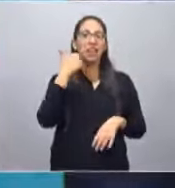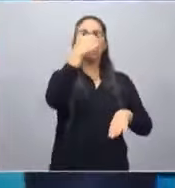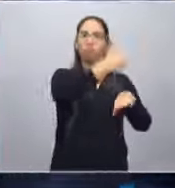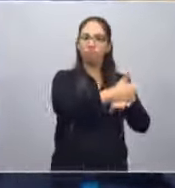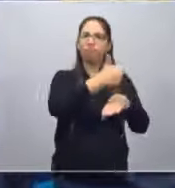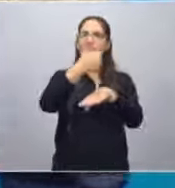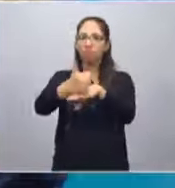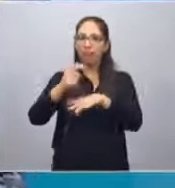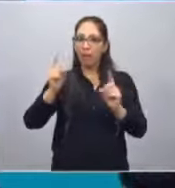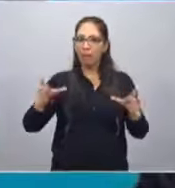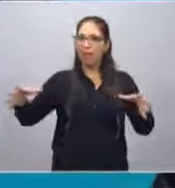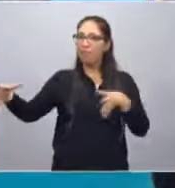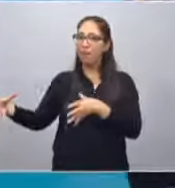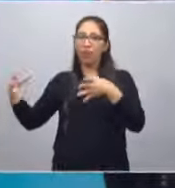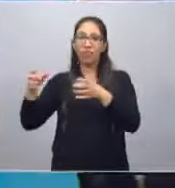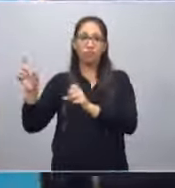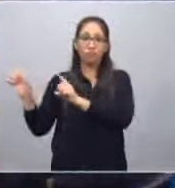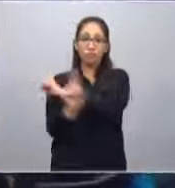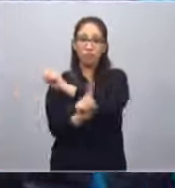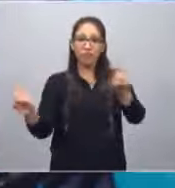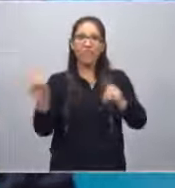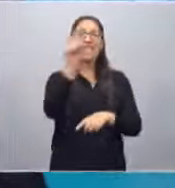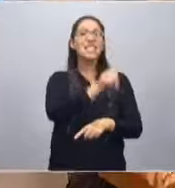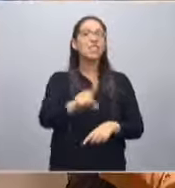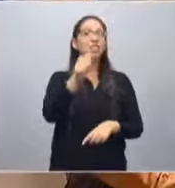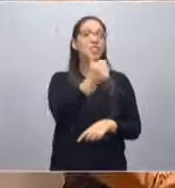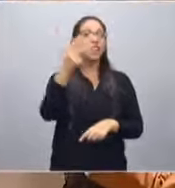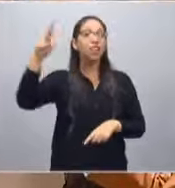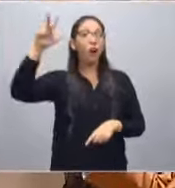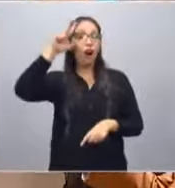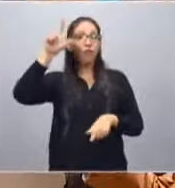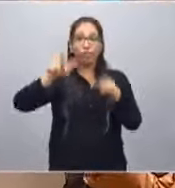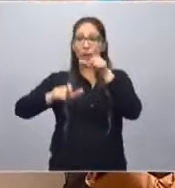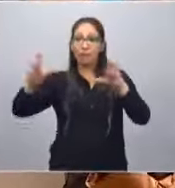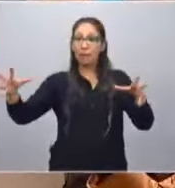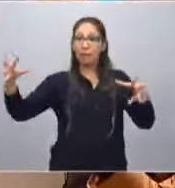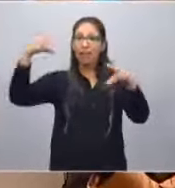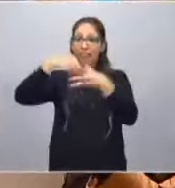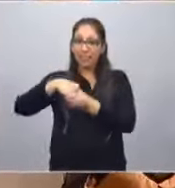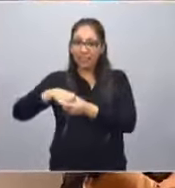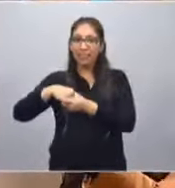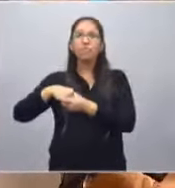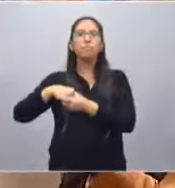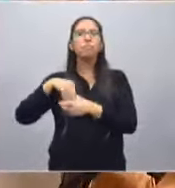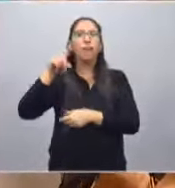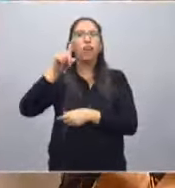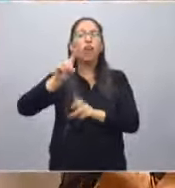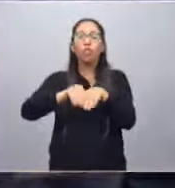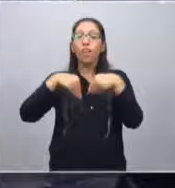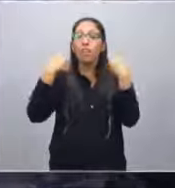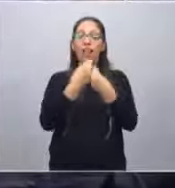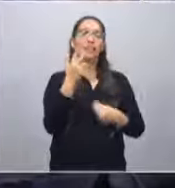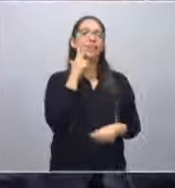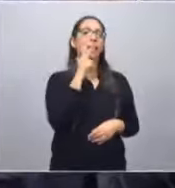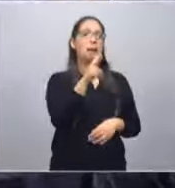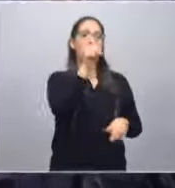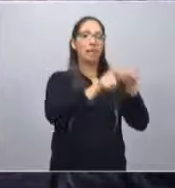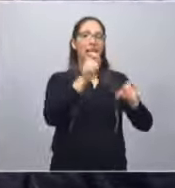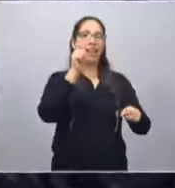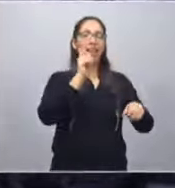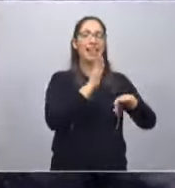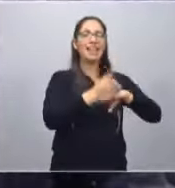está una delegación 168 participantes tuvieron en la final provincial pero tuvieron más de 3000 iOS en total